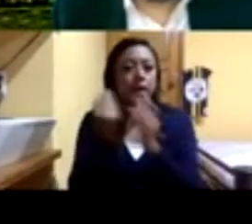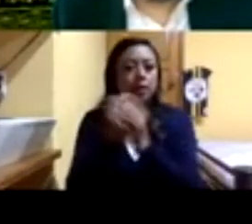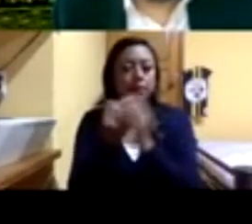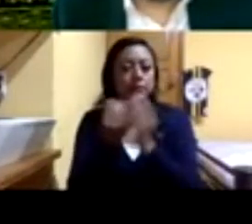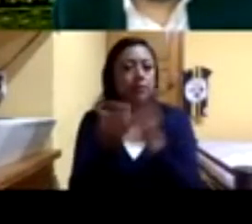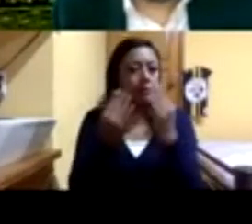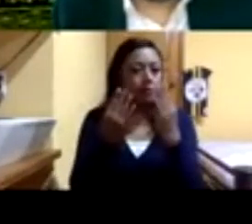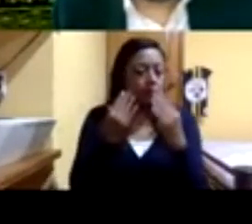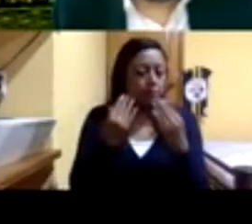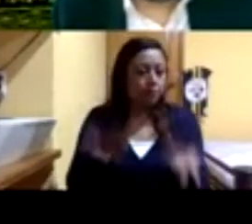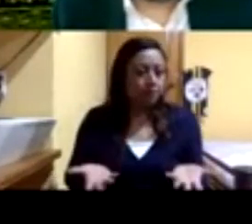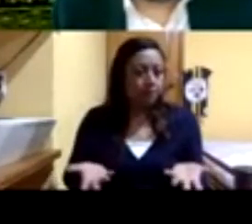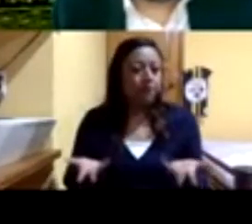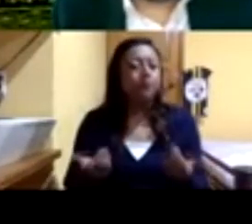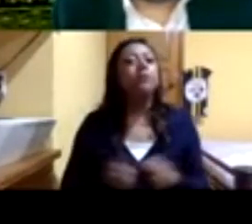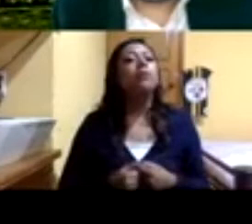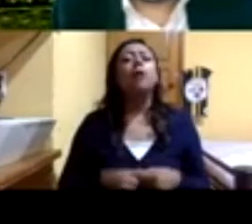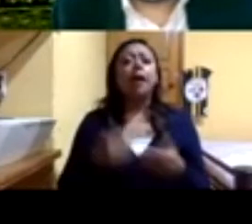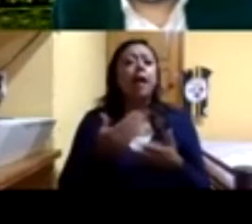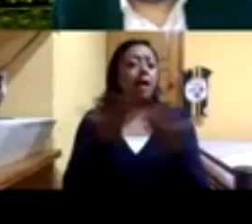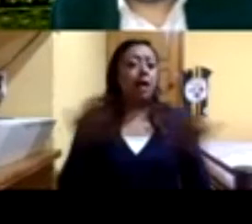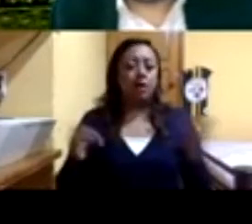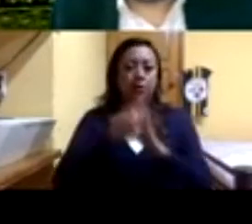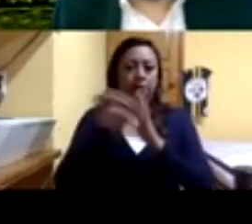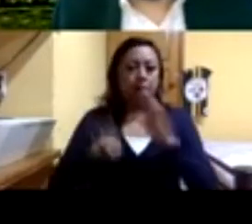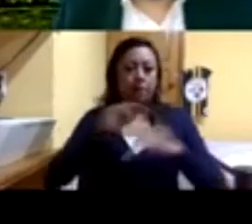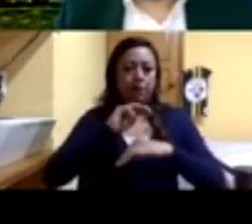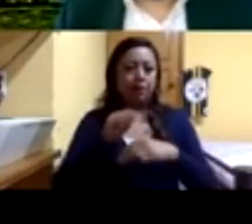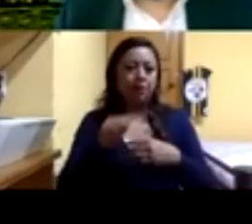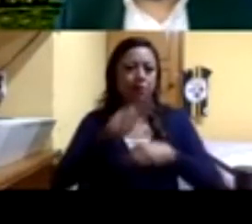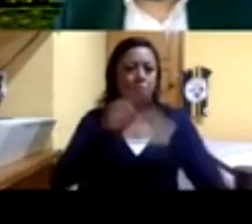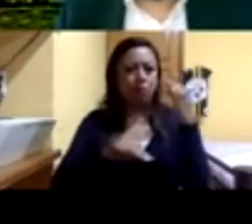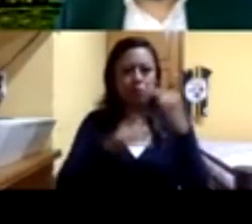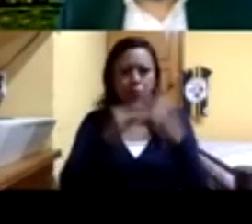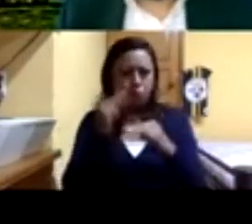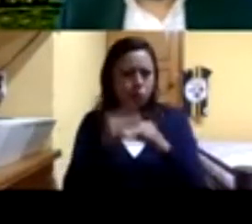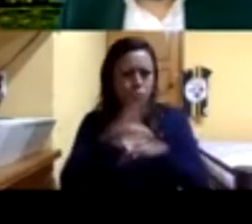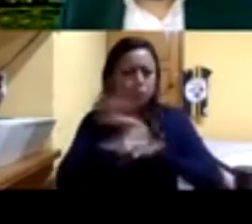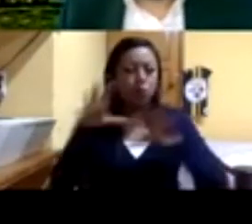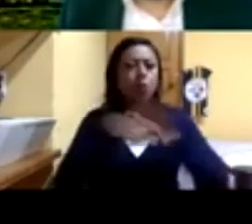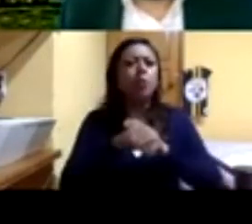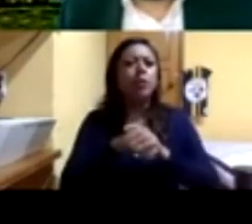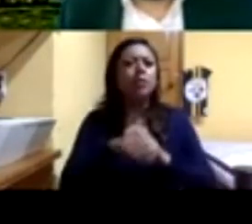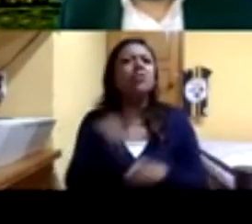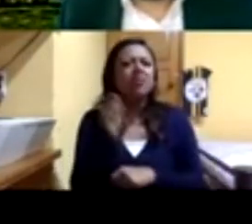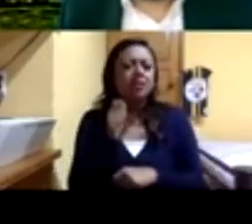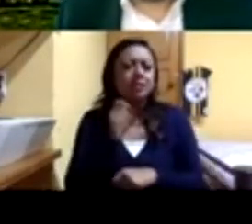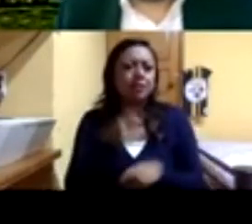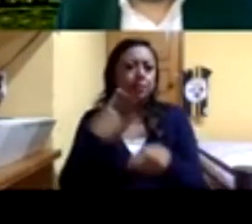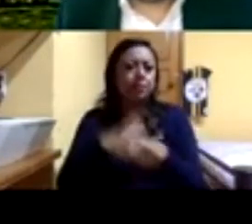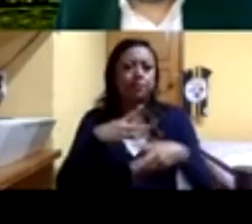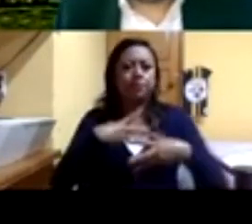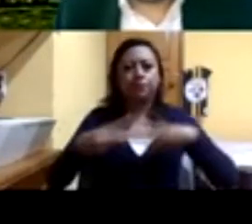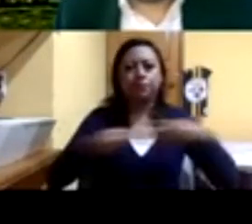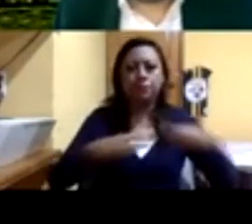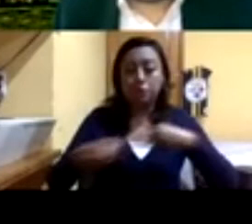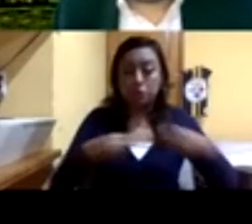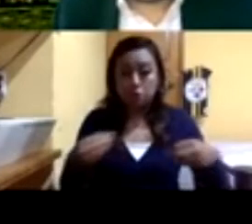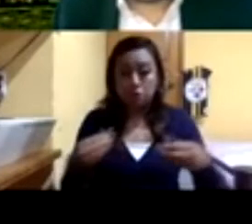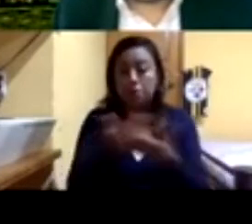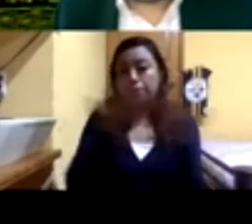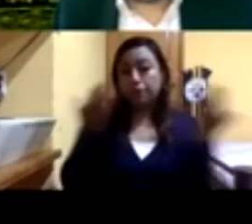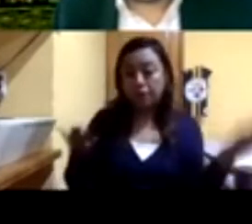Frente a la situación de la pandemia mundial que hoy vivimos, la labor legislativa requiere contar con una base